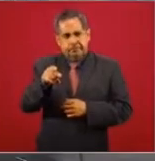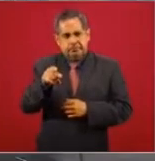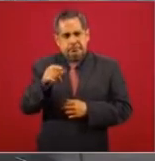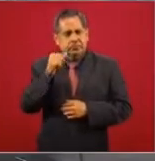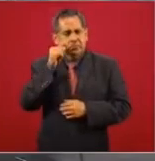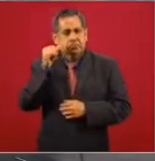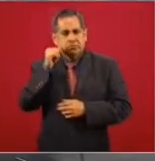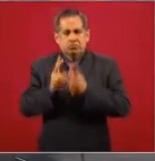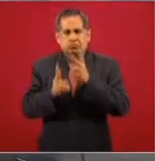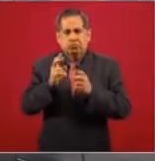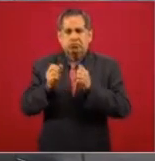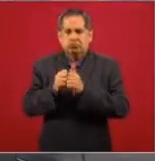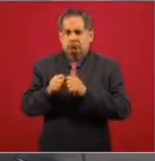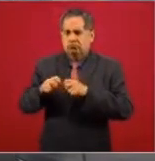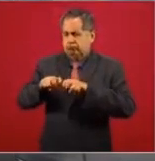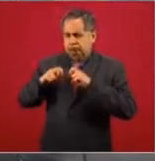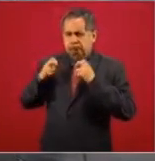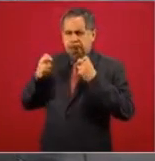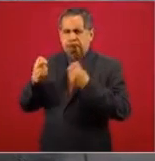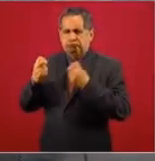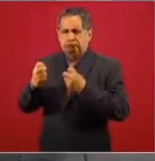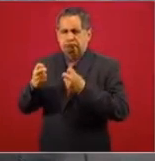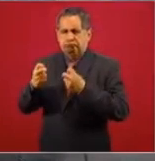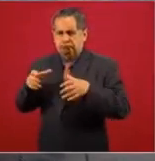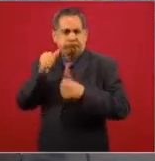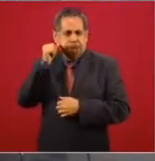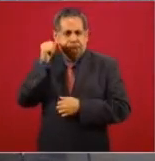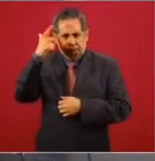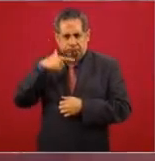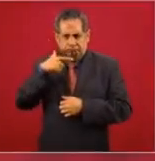tuve una reunión con el gabinete, anoche,